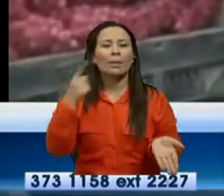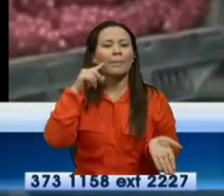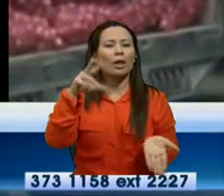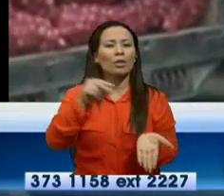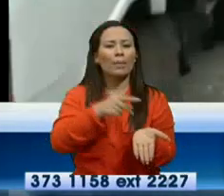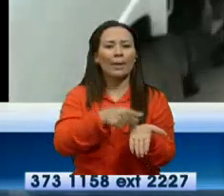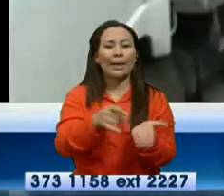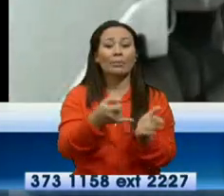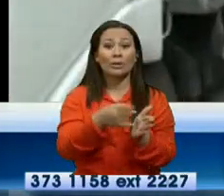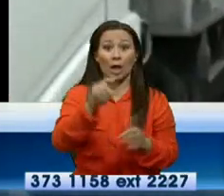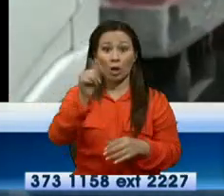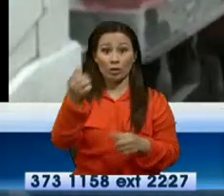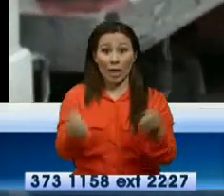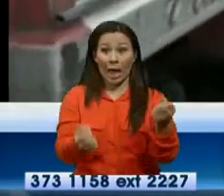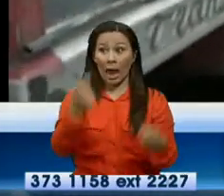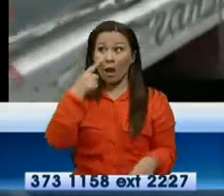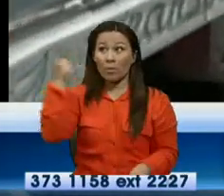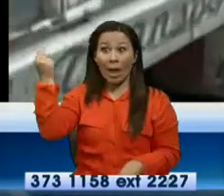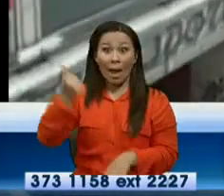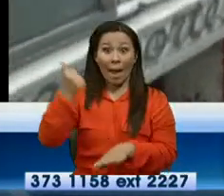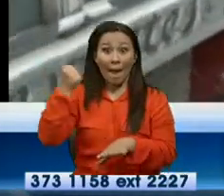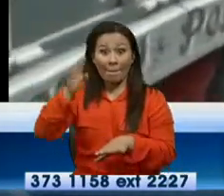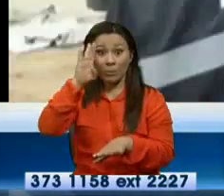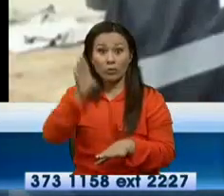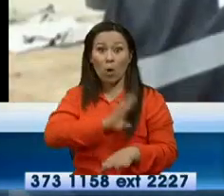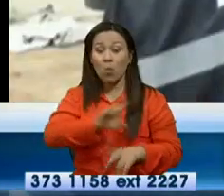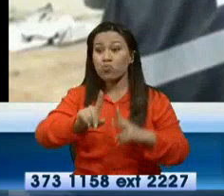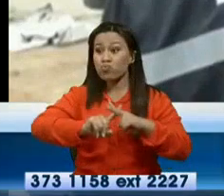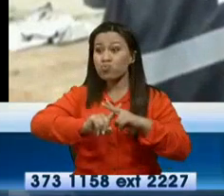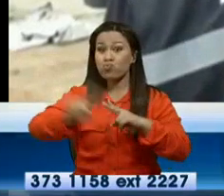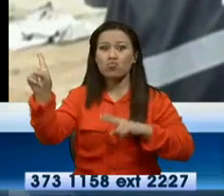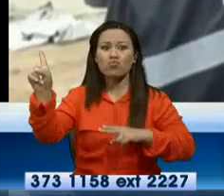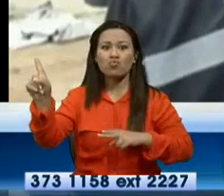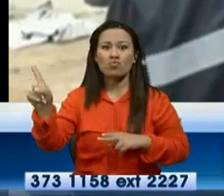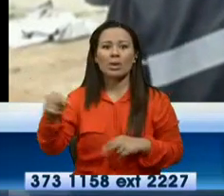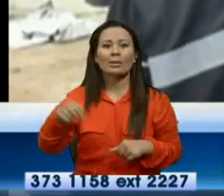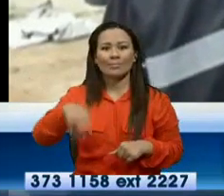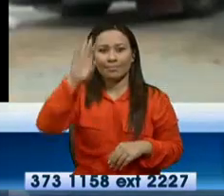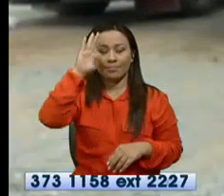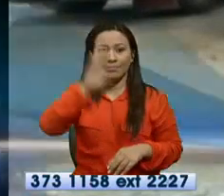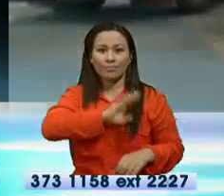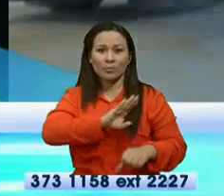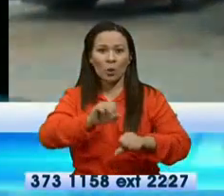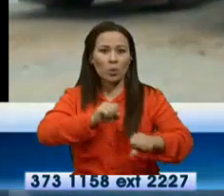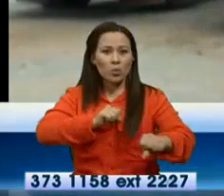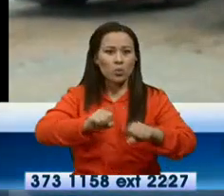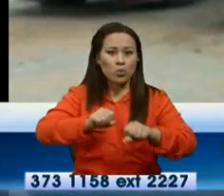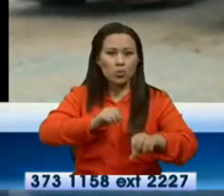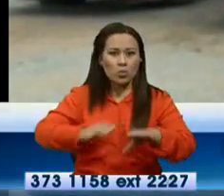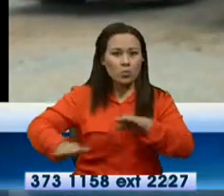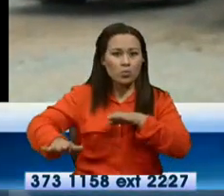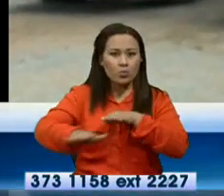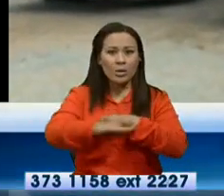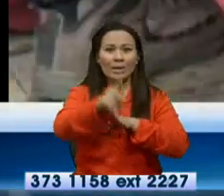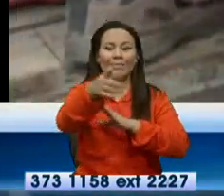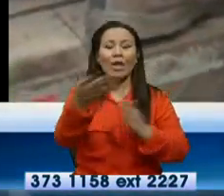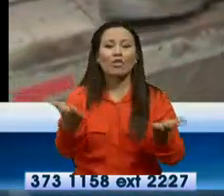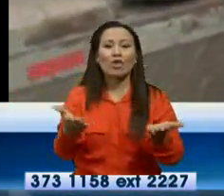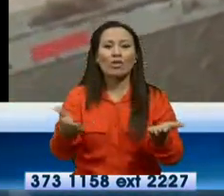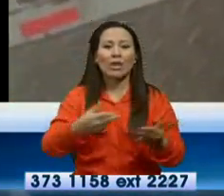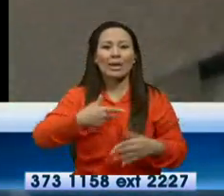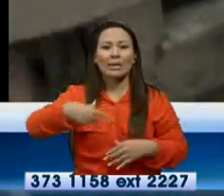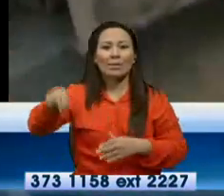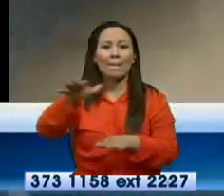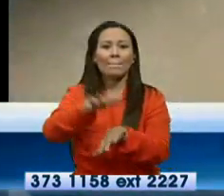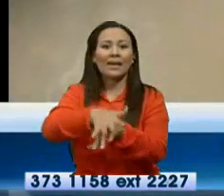por sus choferes al percatarse de la presencia policial. De acuerdo a labores de inteligencia, la mercadería de contrabando tenía como destino la ciudad